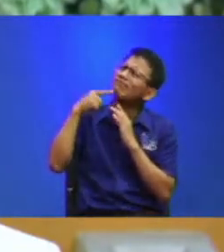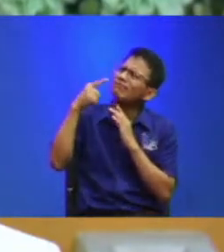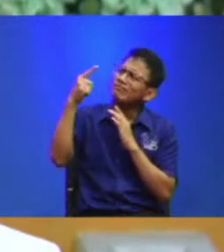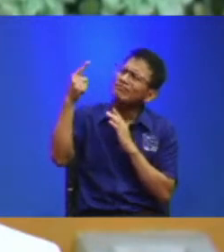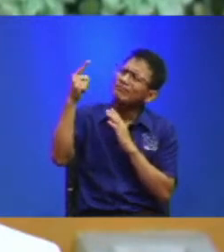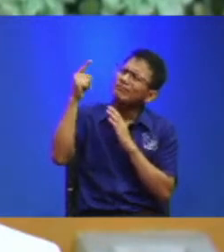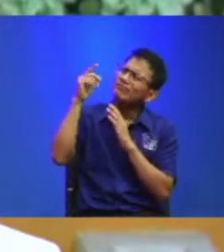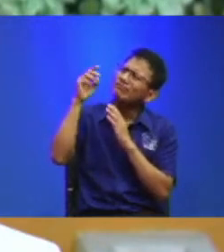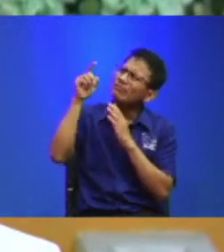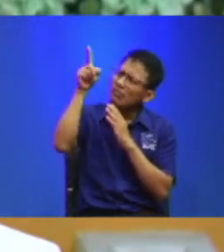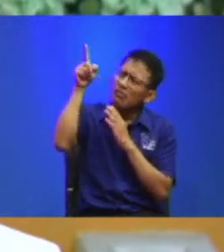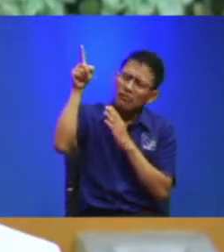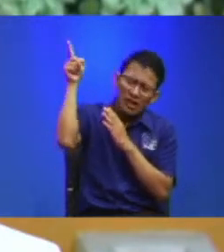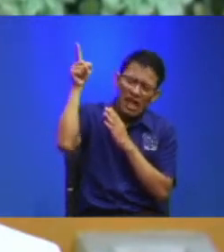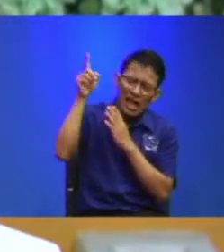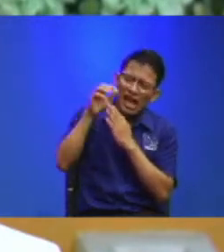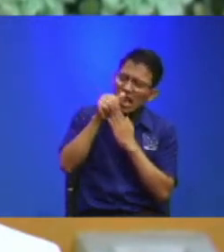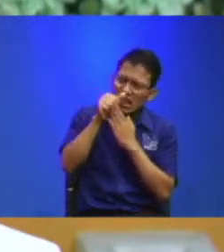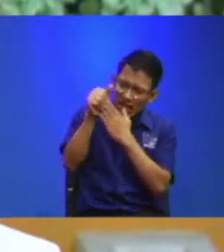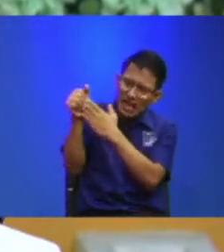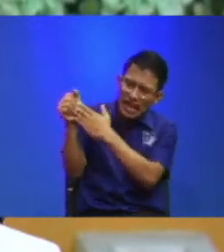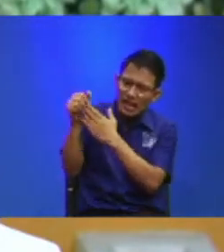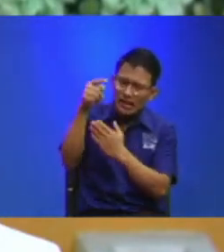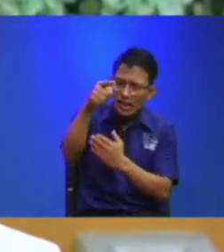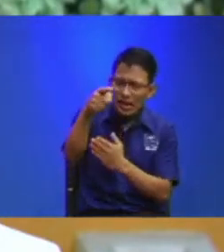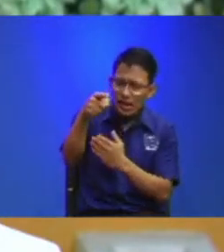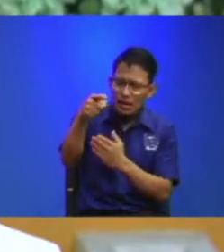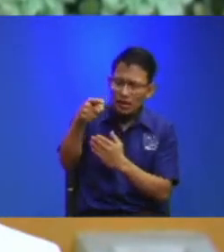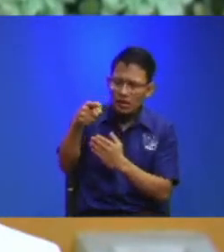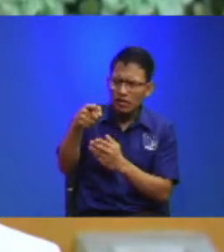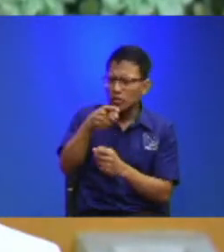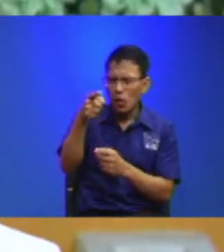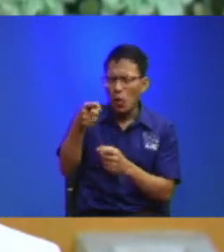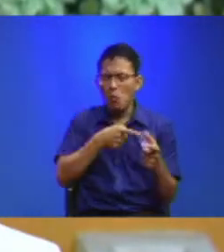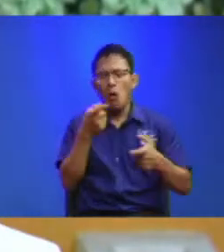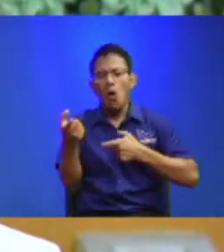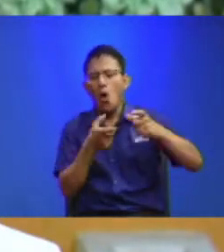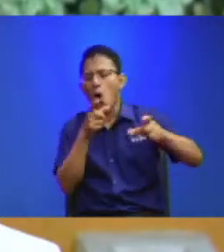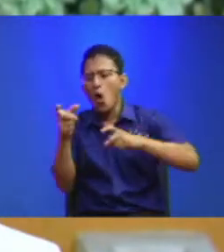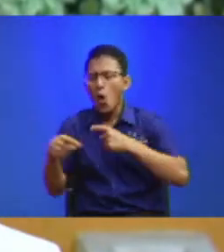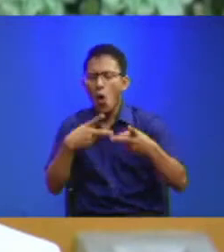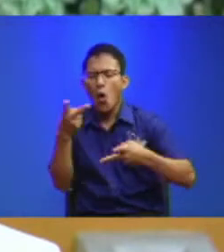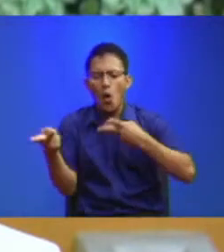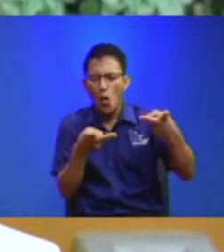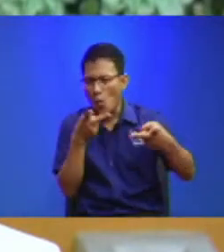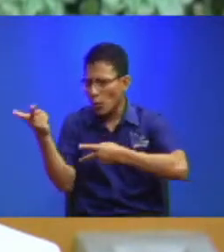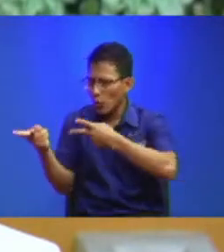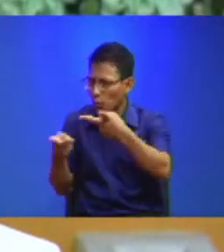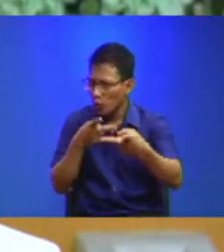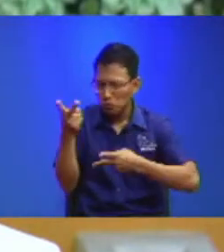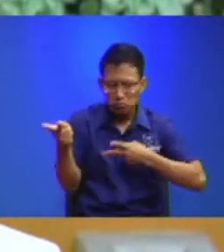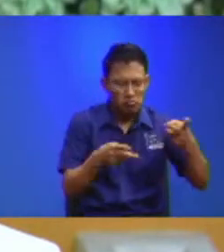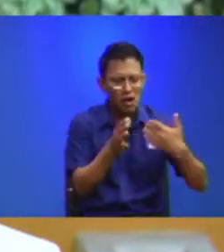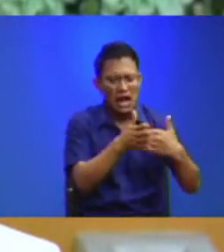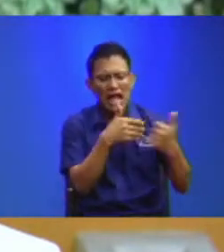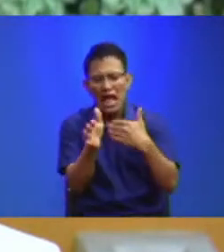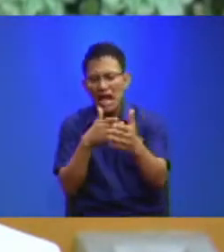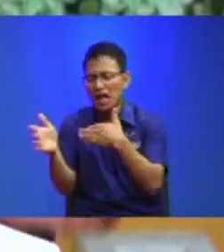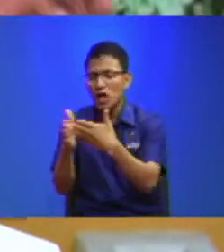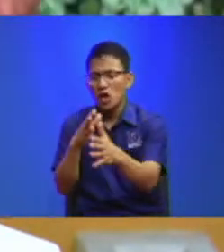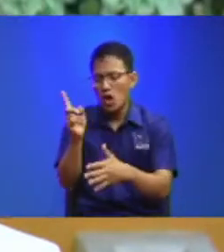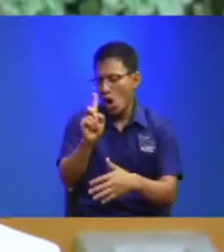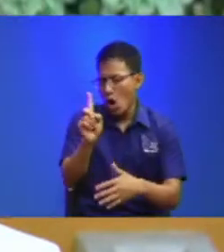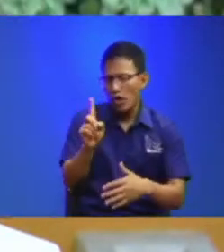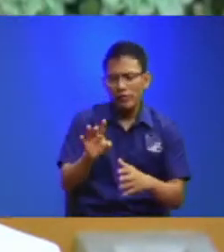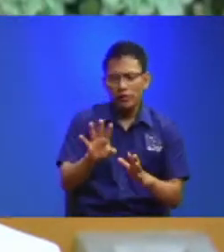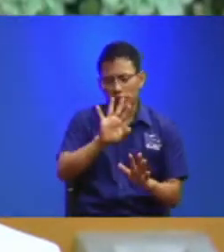que deseas, empieza por comprar cosas que necesitas, pero lo necesario. Para eso vas a